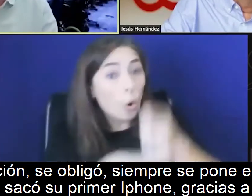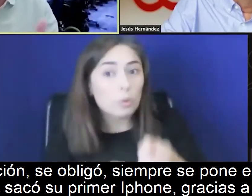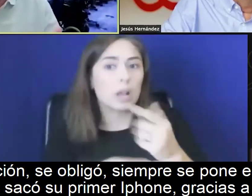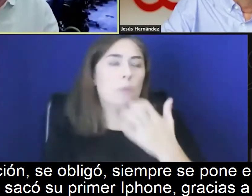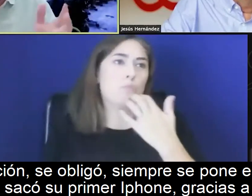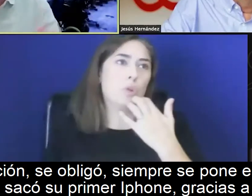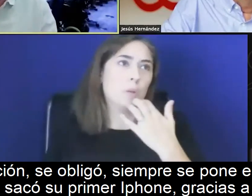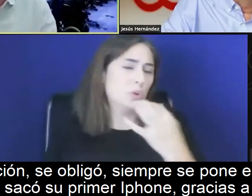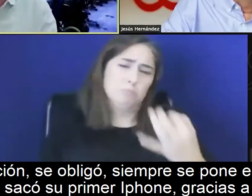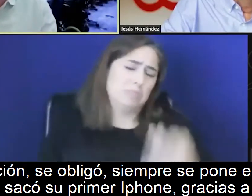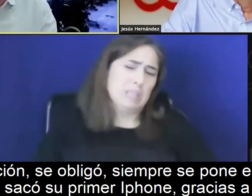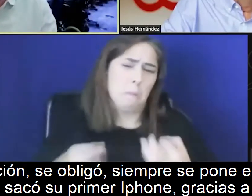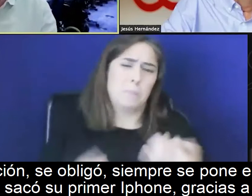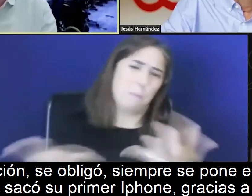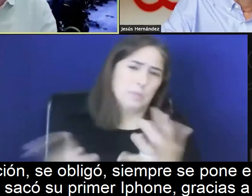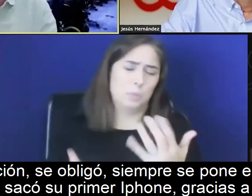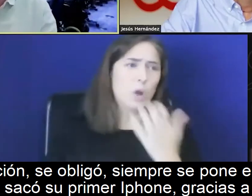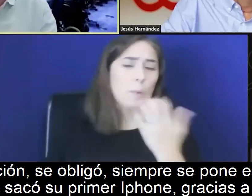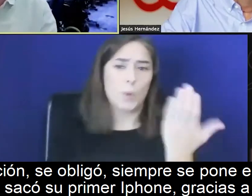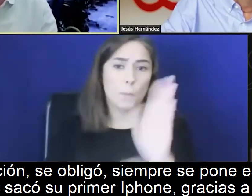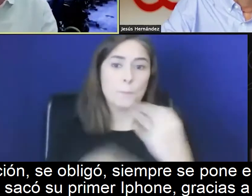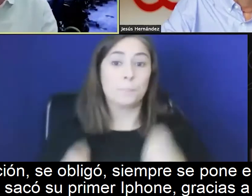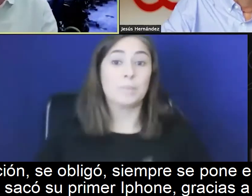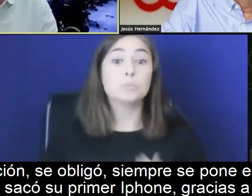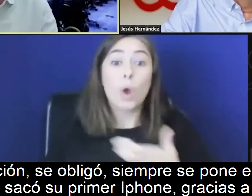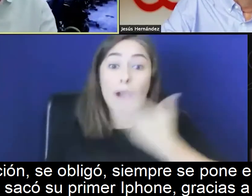ejemplo, cuando Apple sacó su primer iPhone,